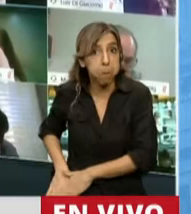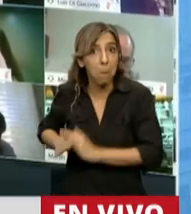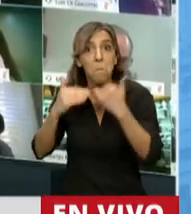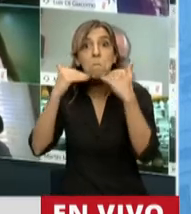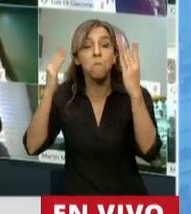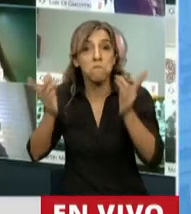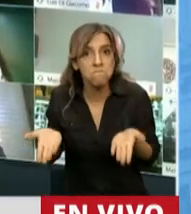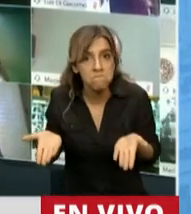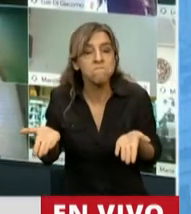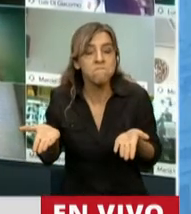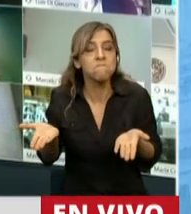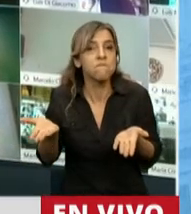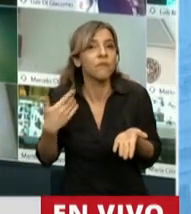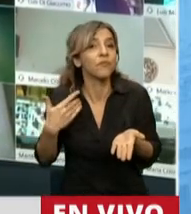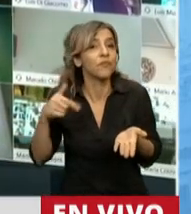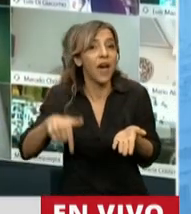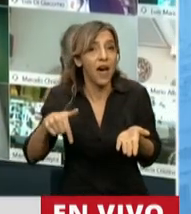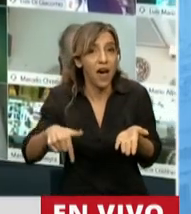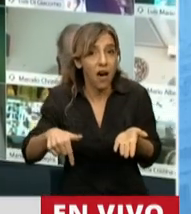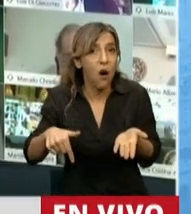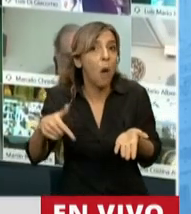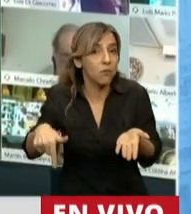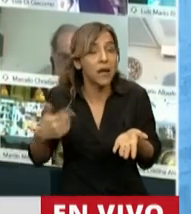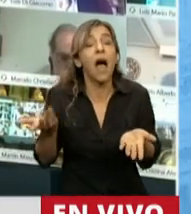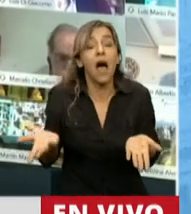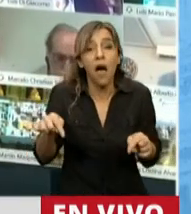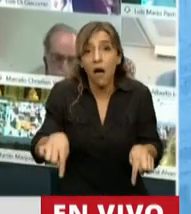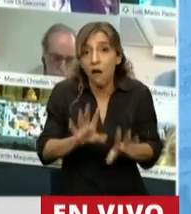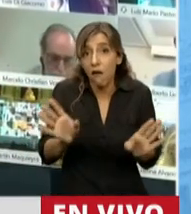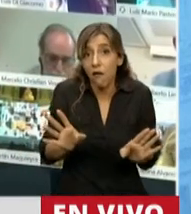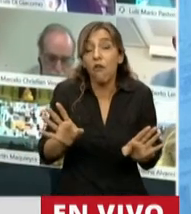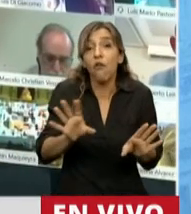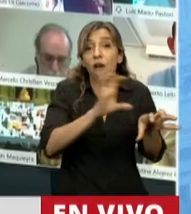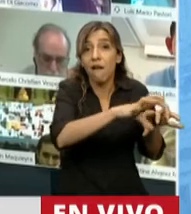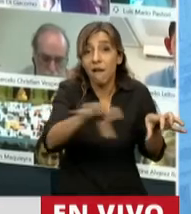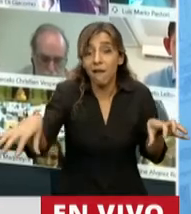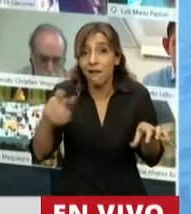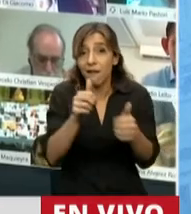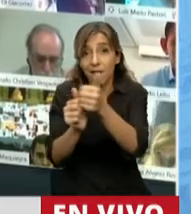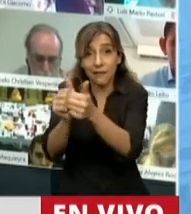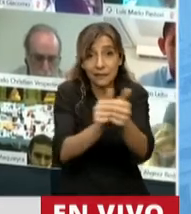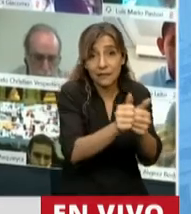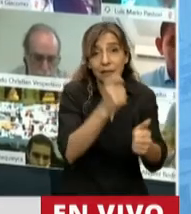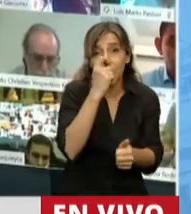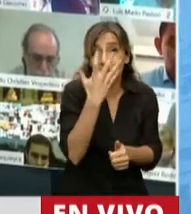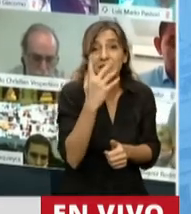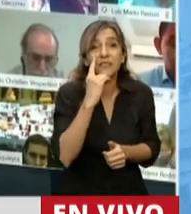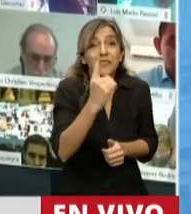25.000 empresas cerraron, señor presidente. Índices de inflación